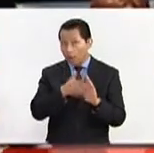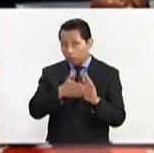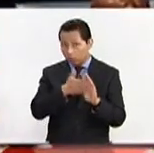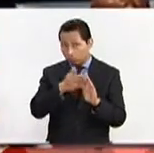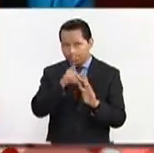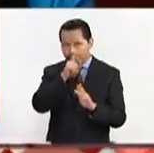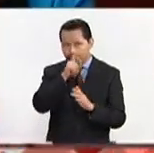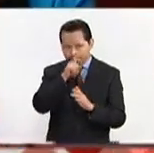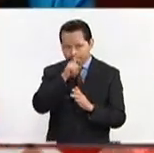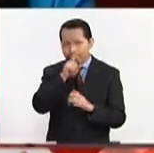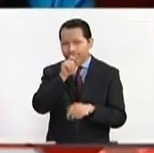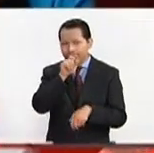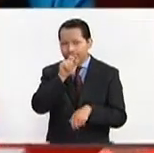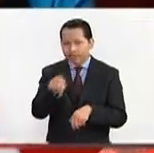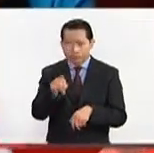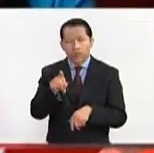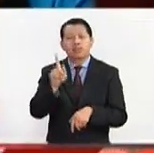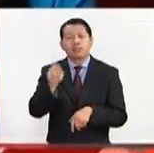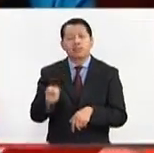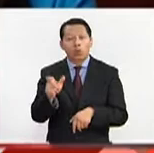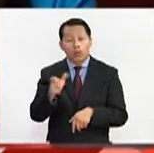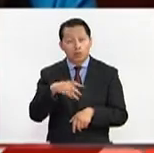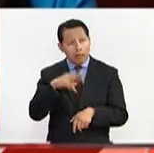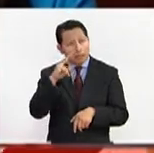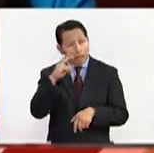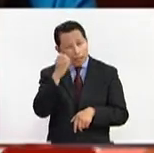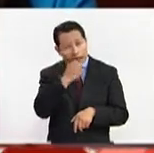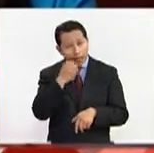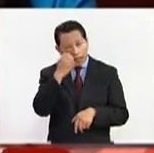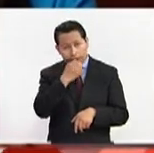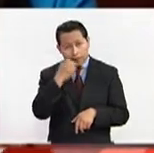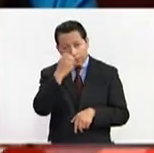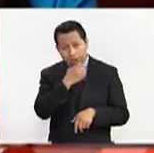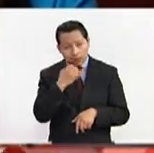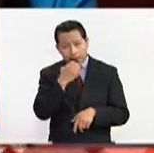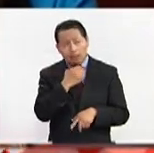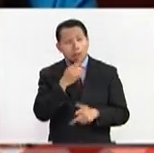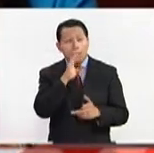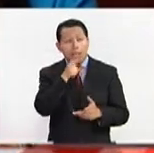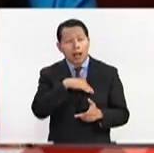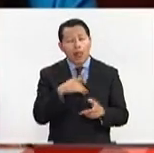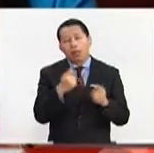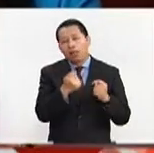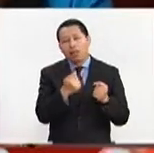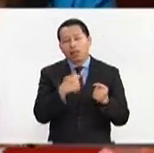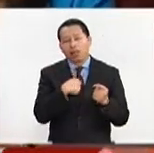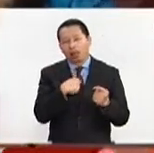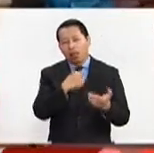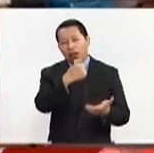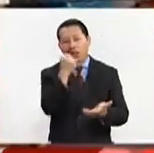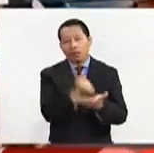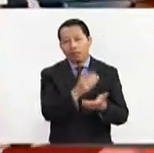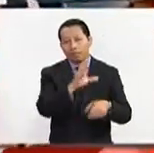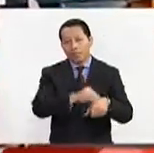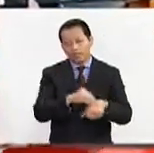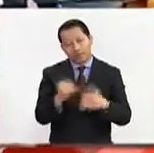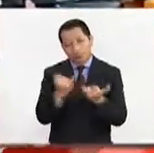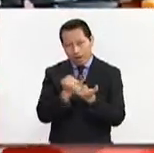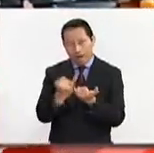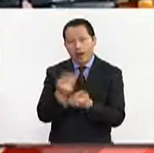sin cumplir con las especificaciones que requiere una zona como esta, sino también a quienes den ese tipo de autorización.